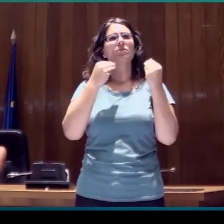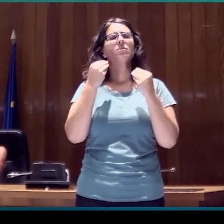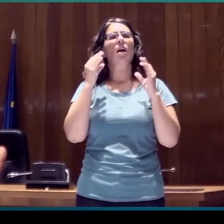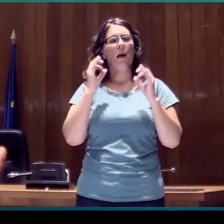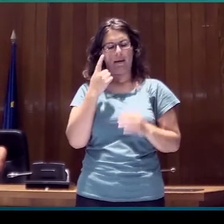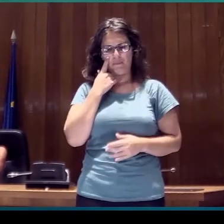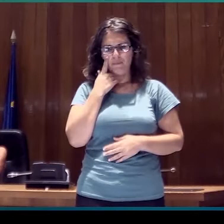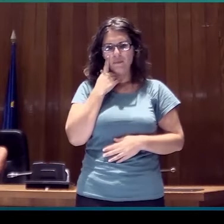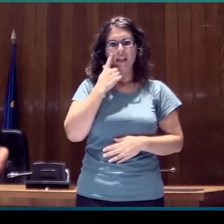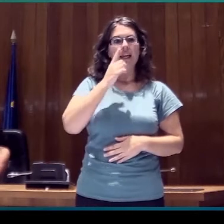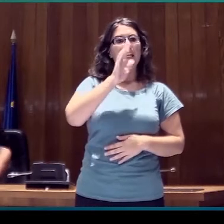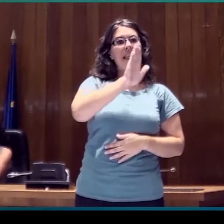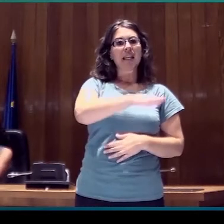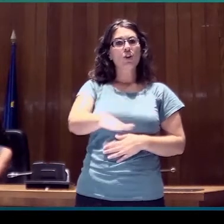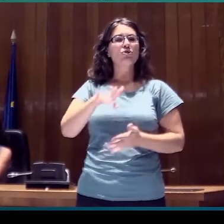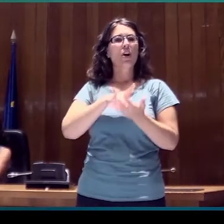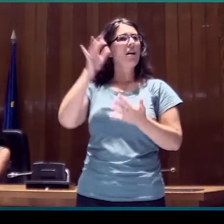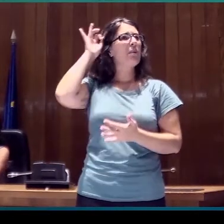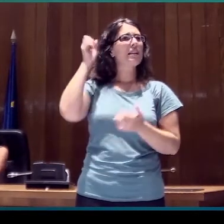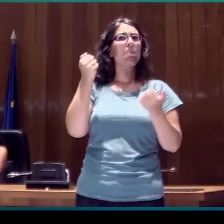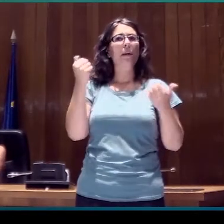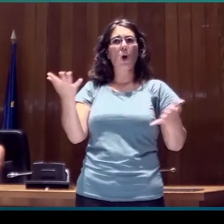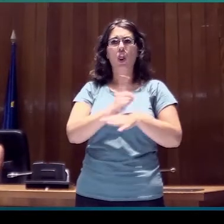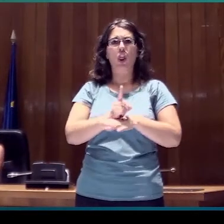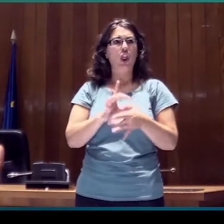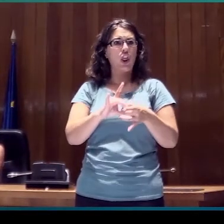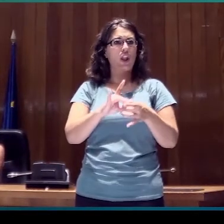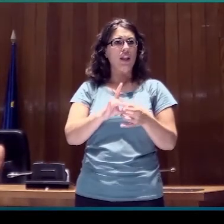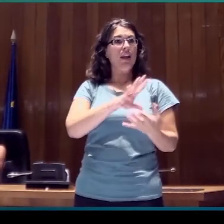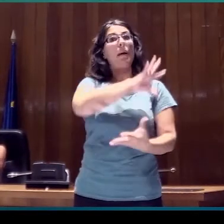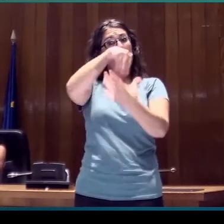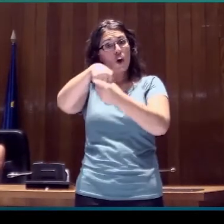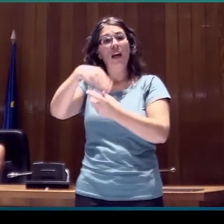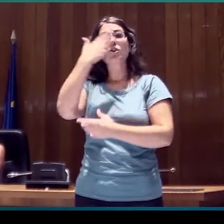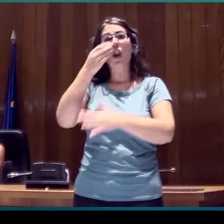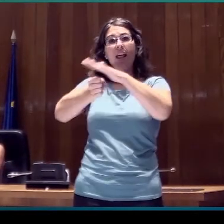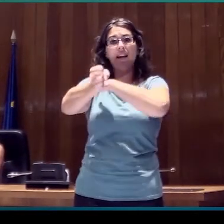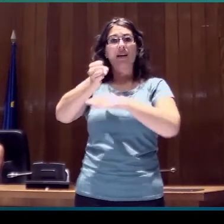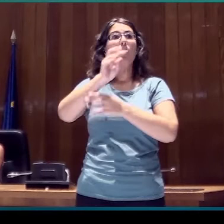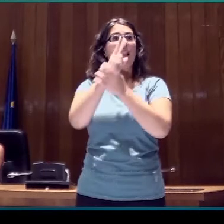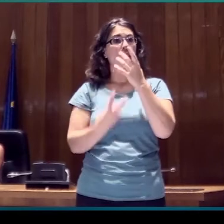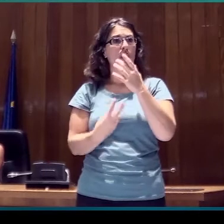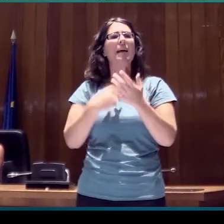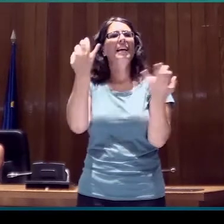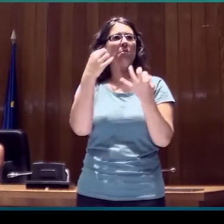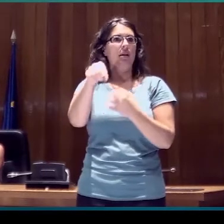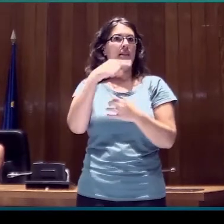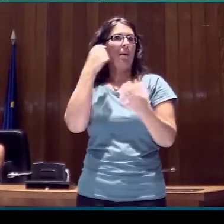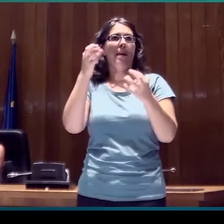que se implantaban precozmente y que eran escolarizados en contextos bilingües. Cuando iniciamos